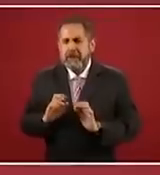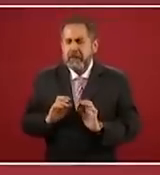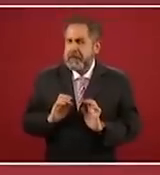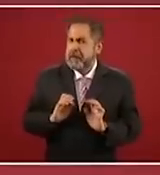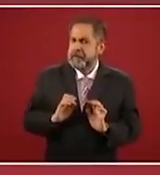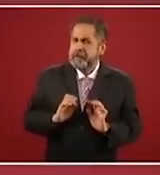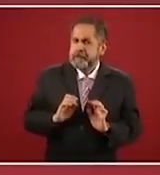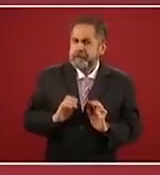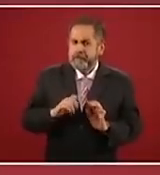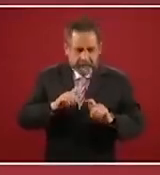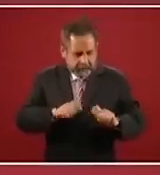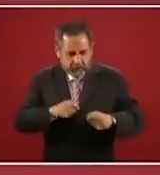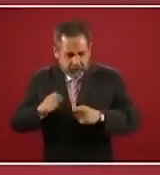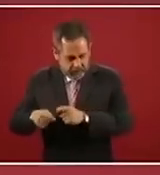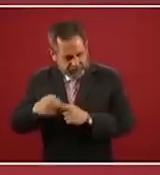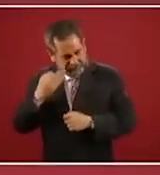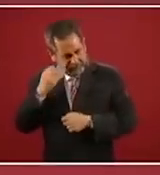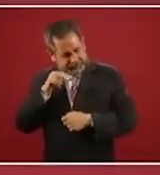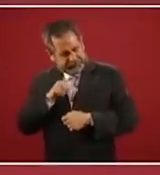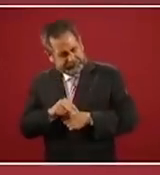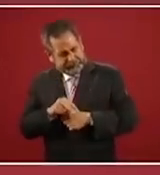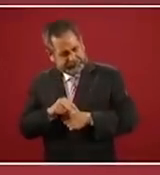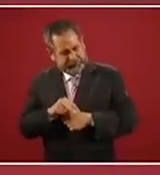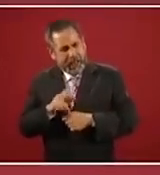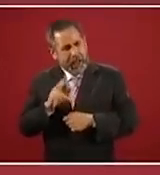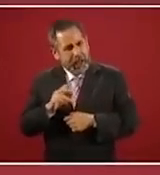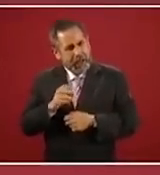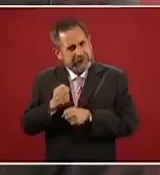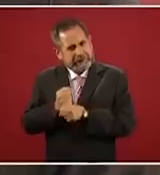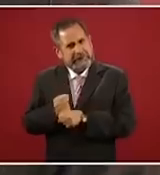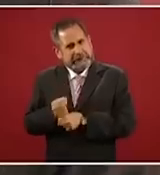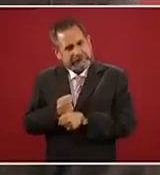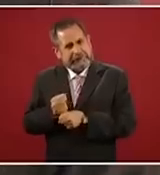de mucho tiempo.